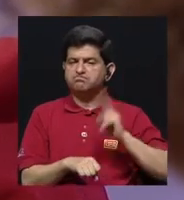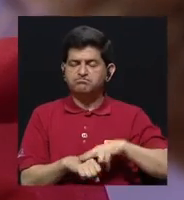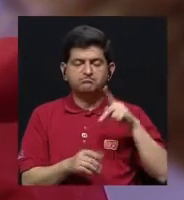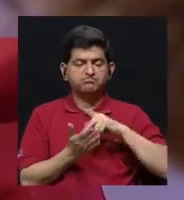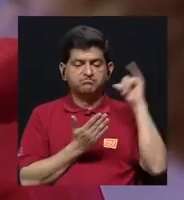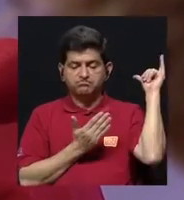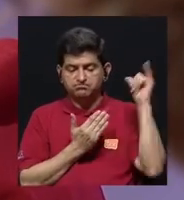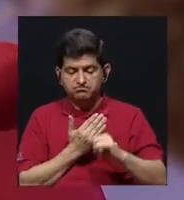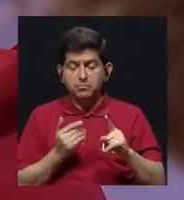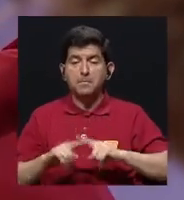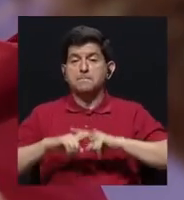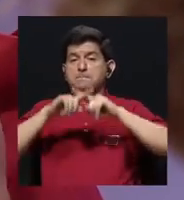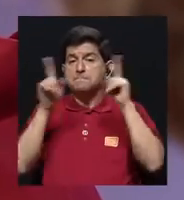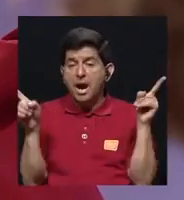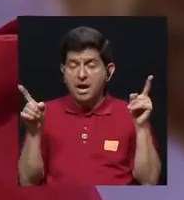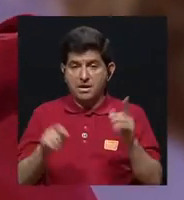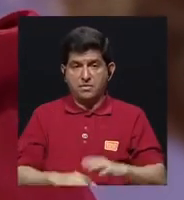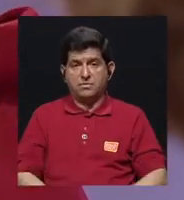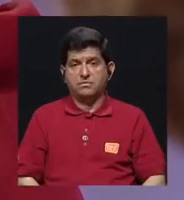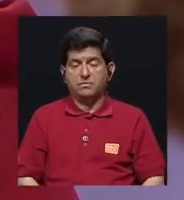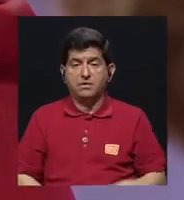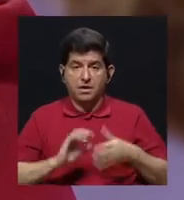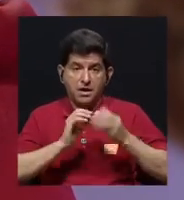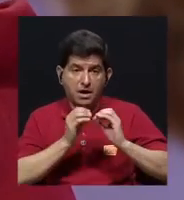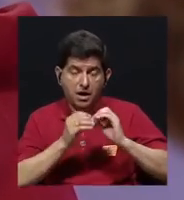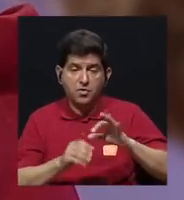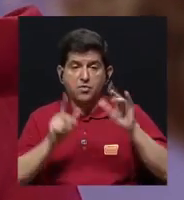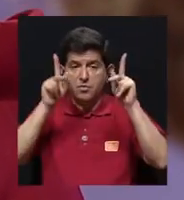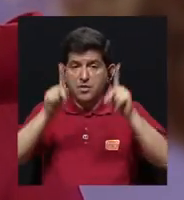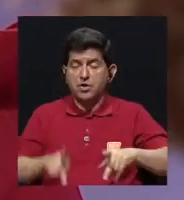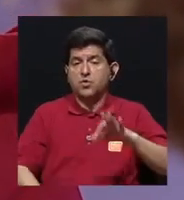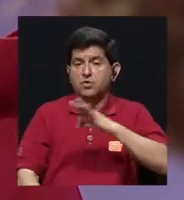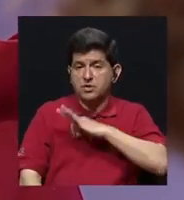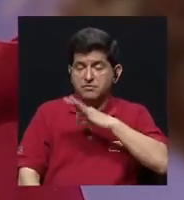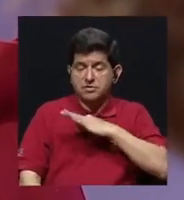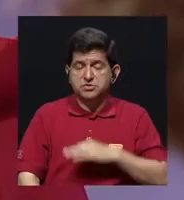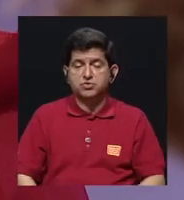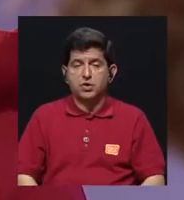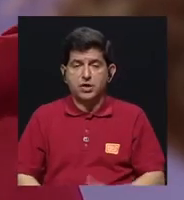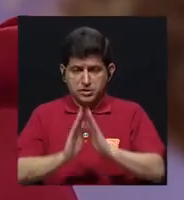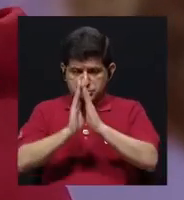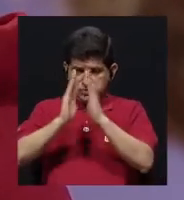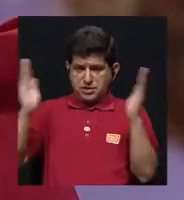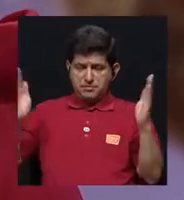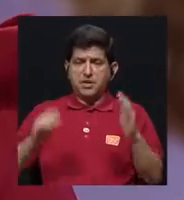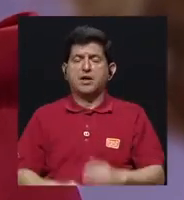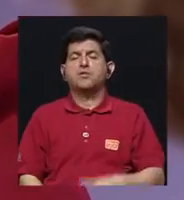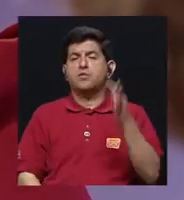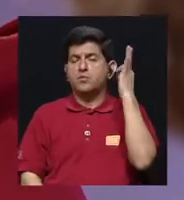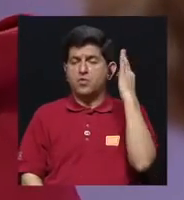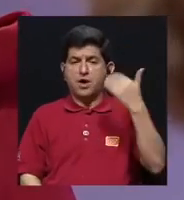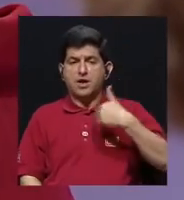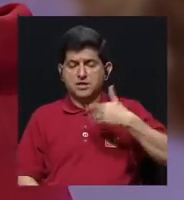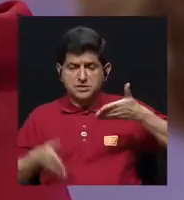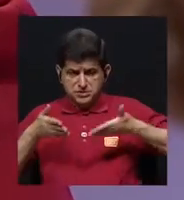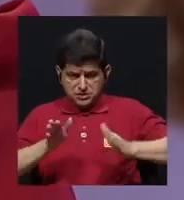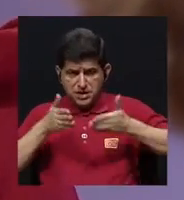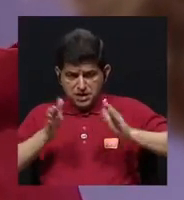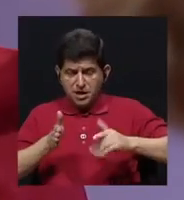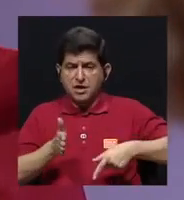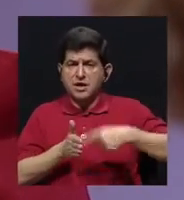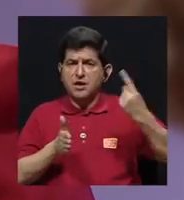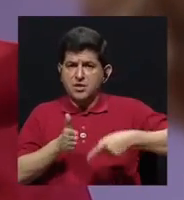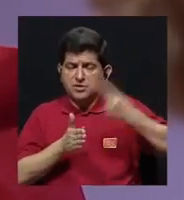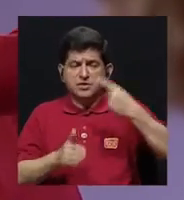en este proyecto. Sin embargo, el número de beneficiados se ha extendido porque las mujeres llevan a sus hijos e hijas. A